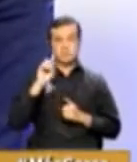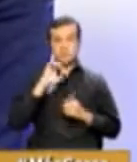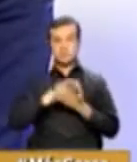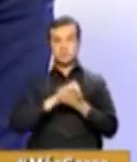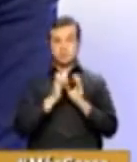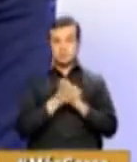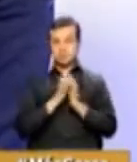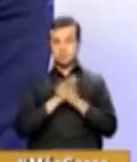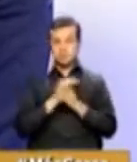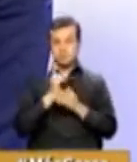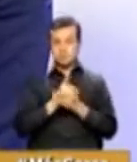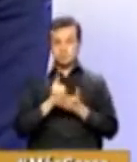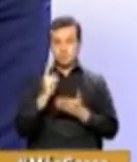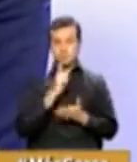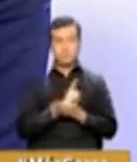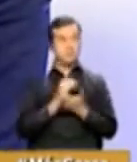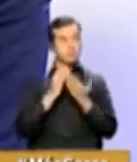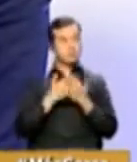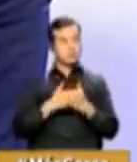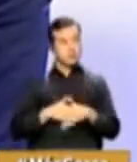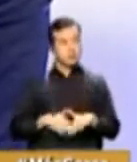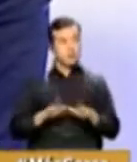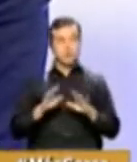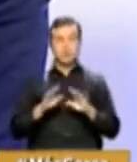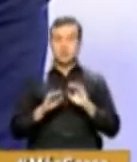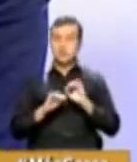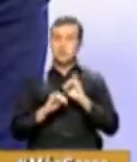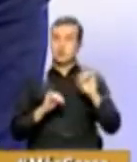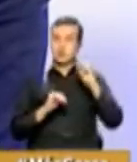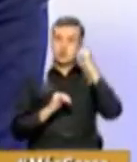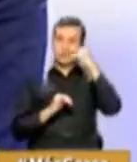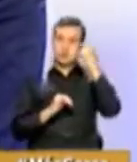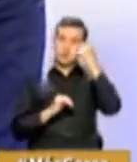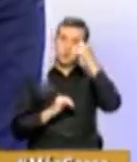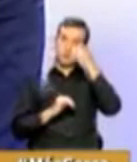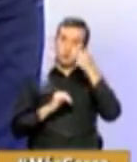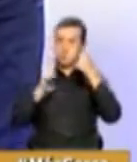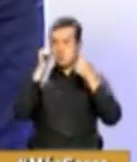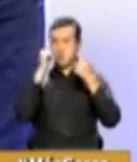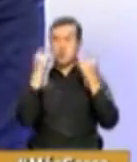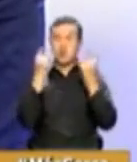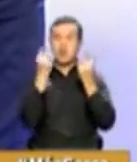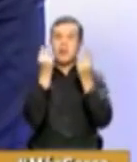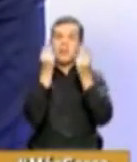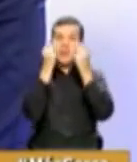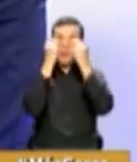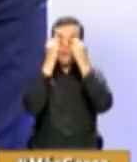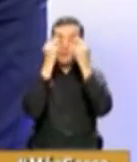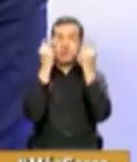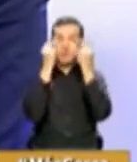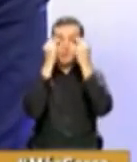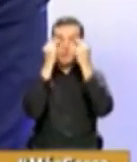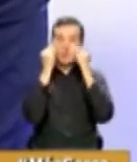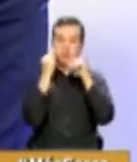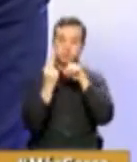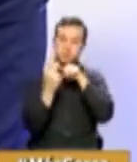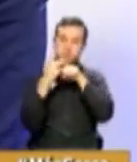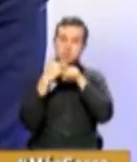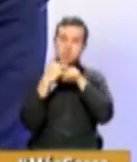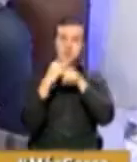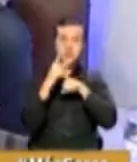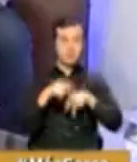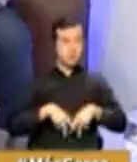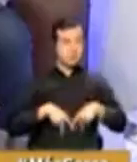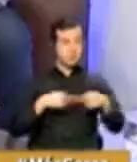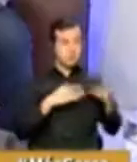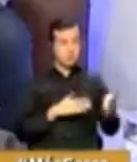noviembre, hace una semana prácticamente, me hicieron la cirugía en el ojo izquierdo y me pusieron un lente intraocular. ¿También? ¿Cómo ha cambiado tu